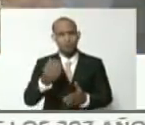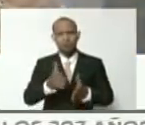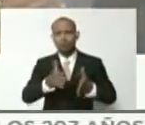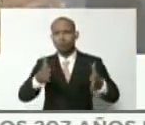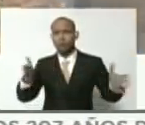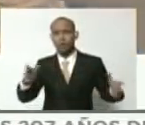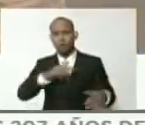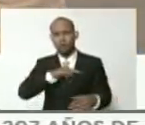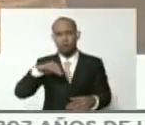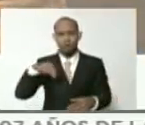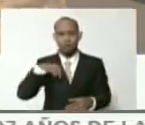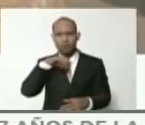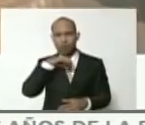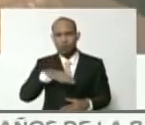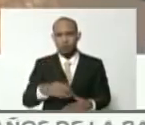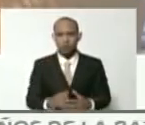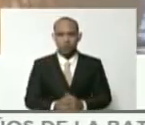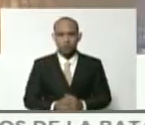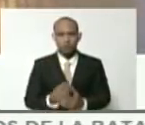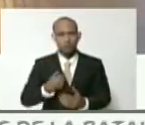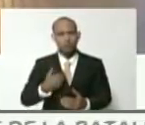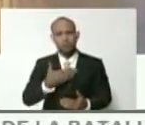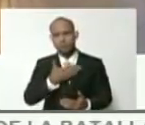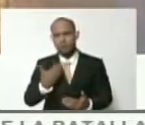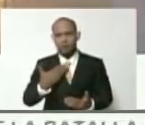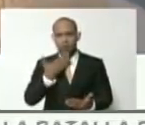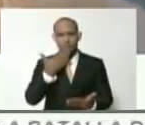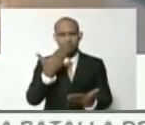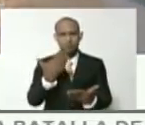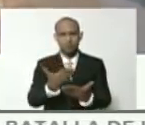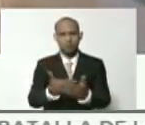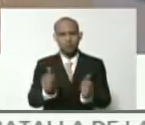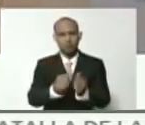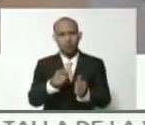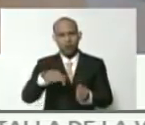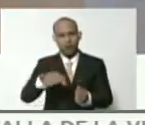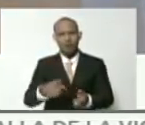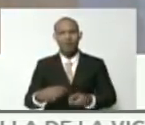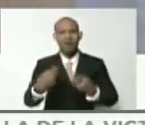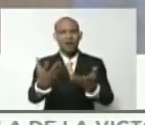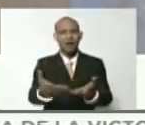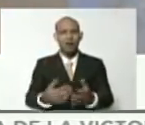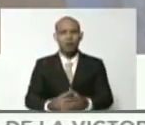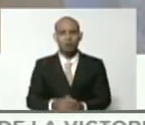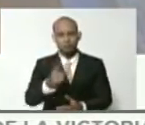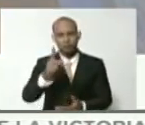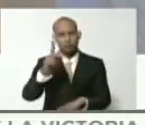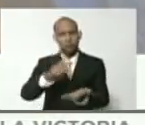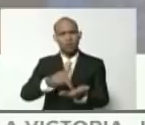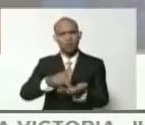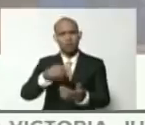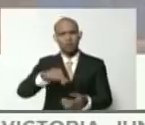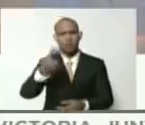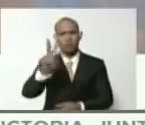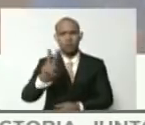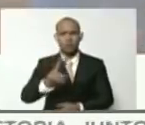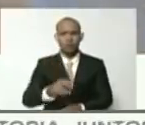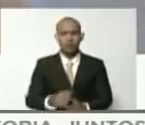historia. Quiero agradecerle con este regalo su presencia en Venezuela.